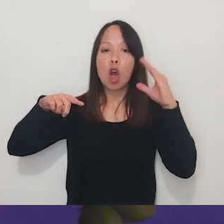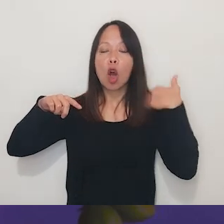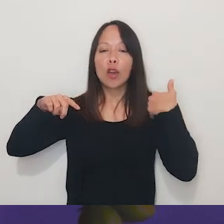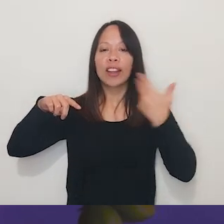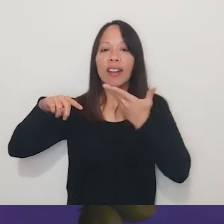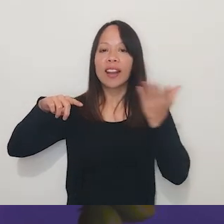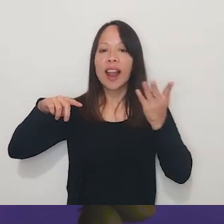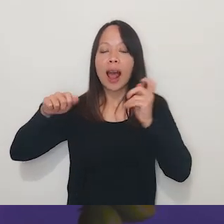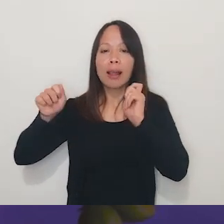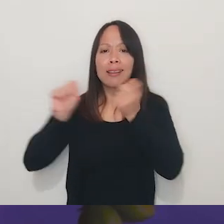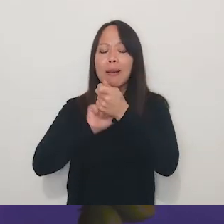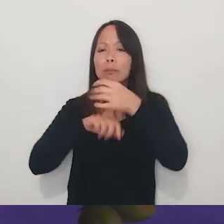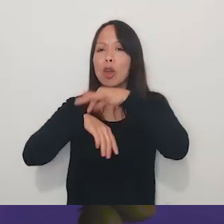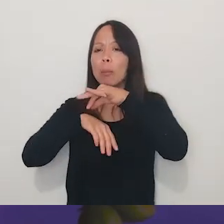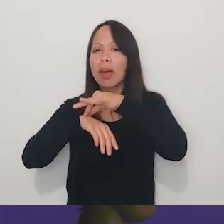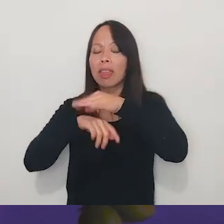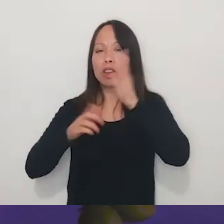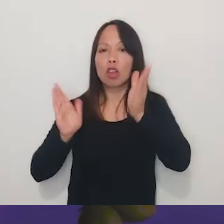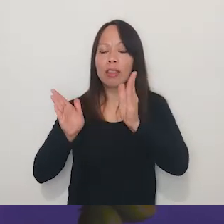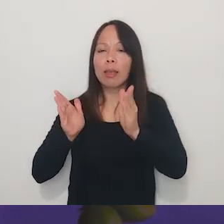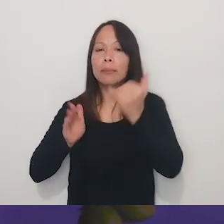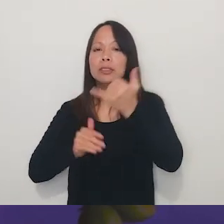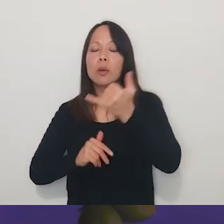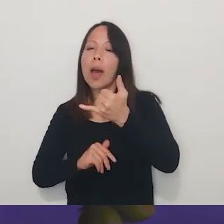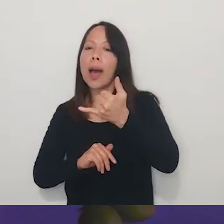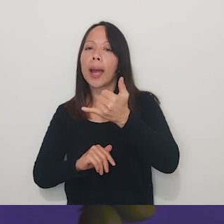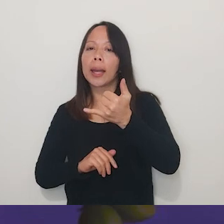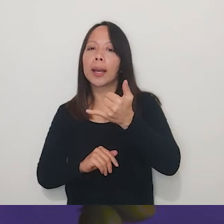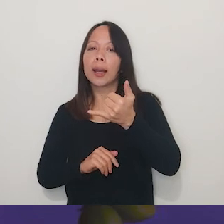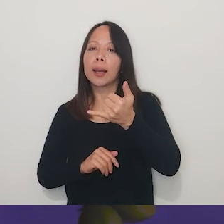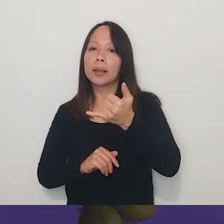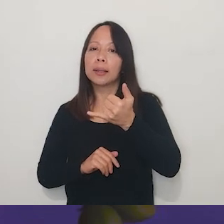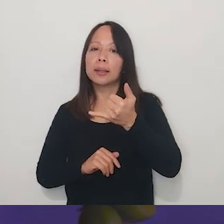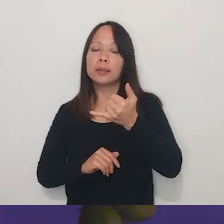en general dicen se cambia el manejo clínico, el tratamiento,